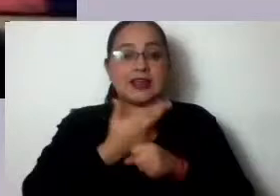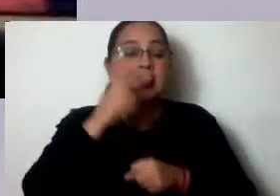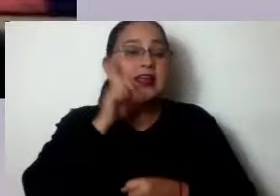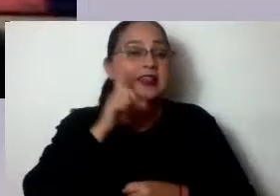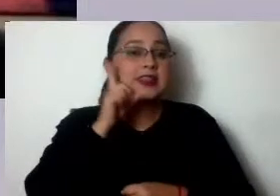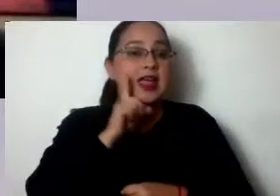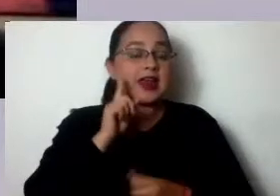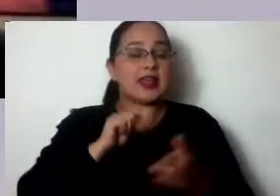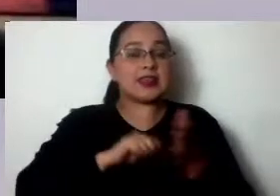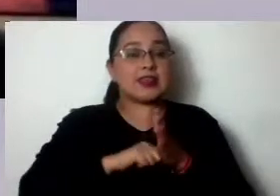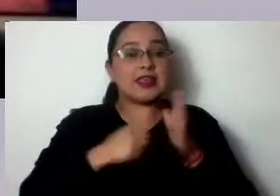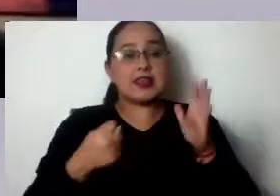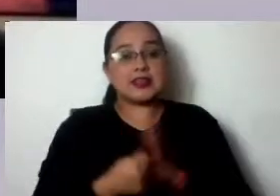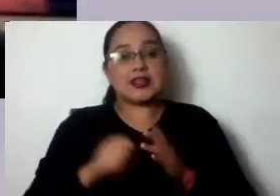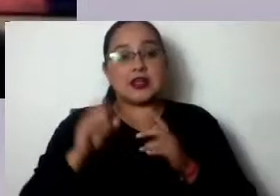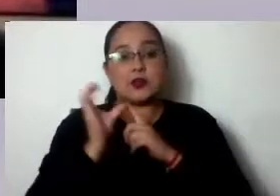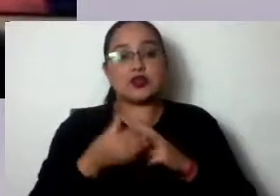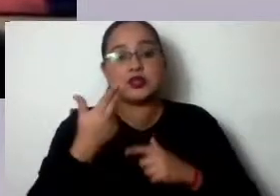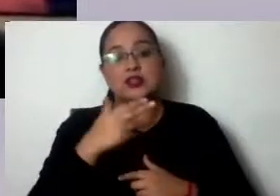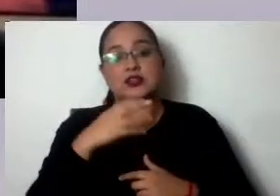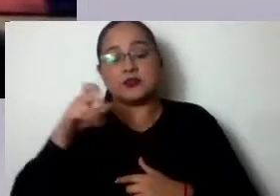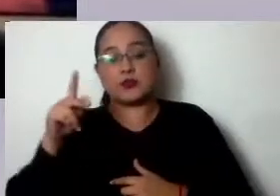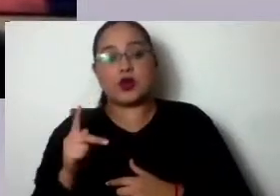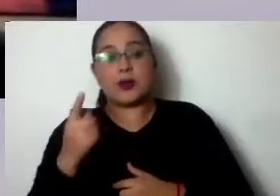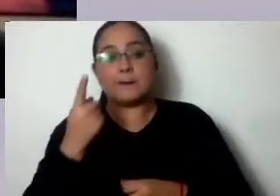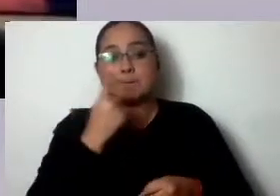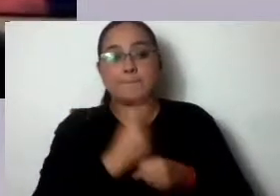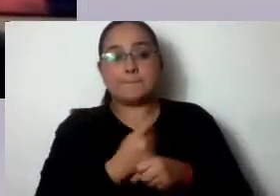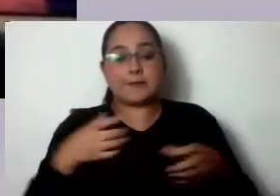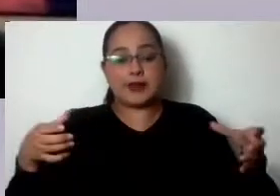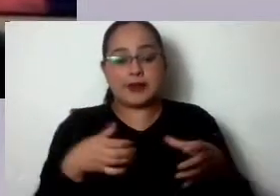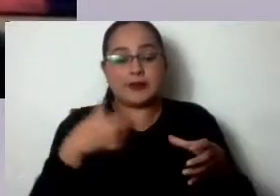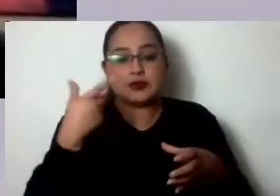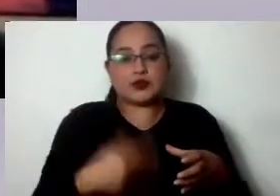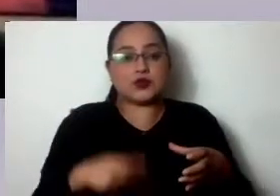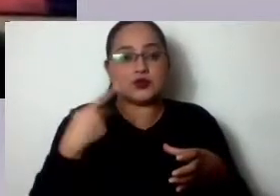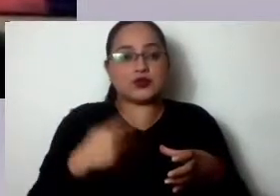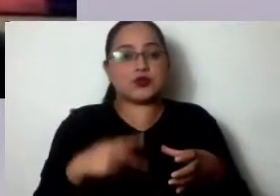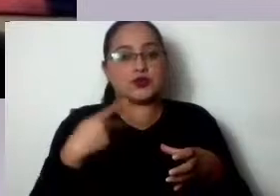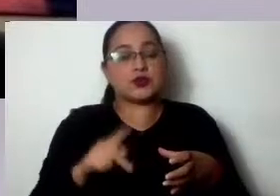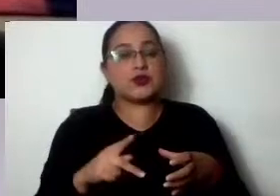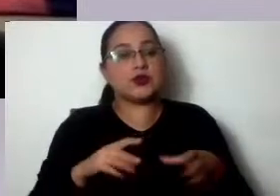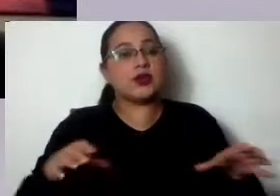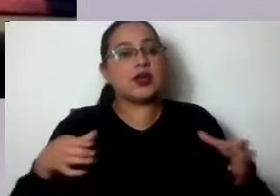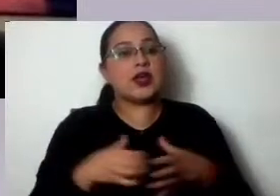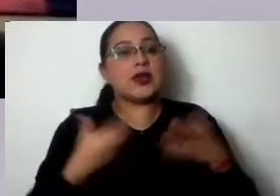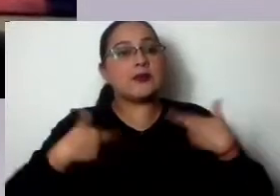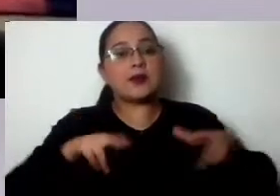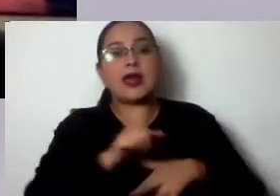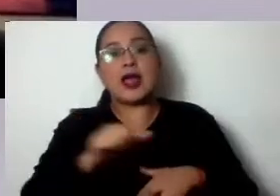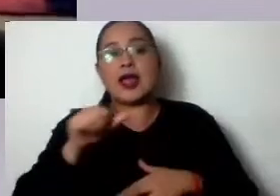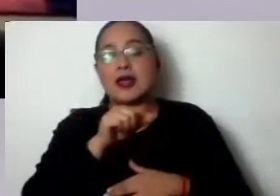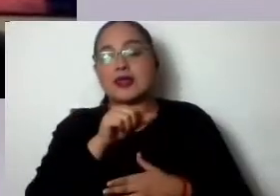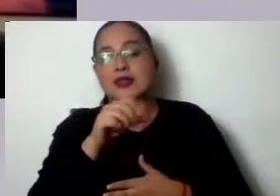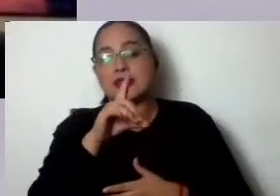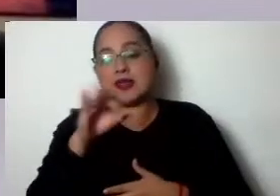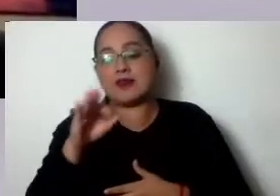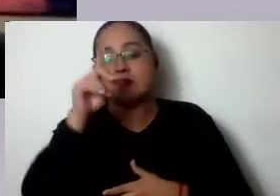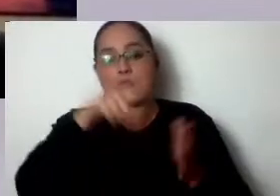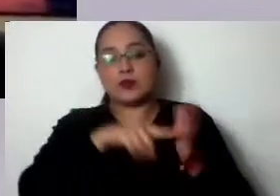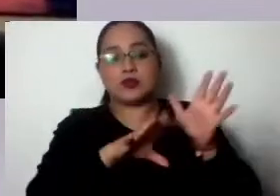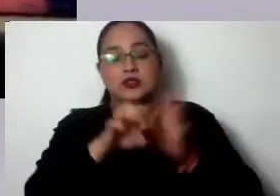de la comisión de hacienda de la primera legislatura de la asamblea de representantes del distrito federal de